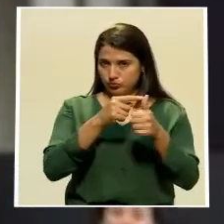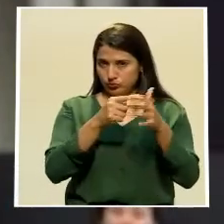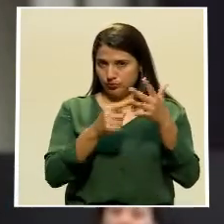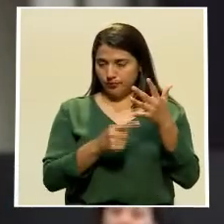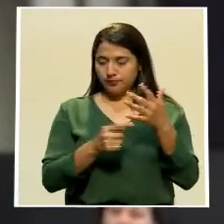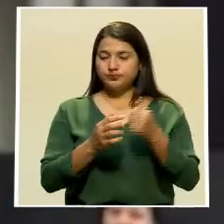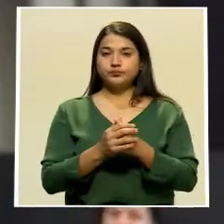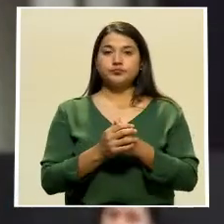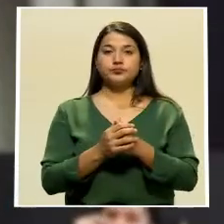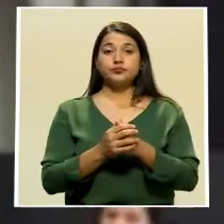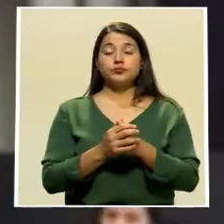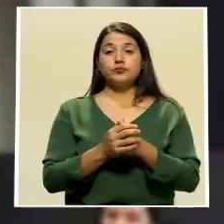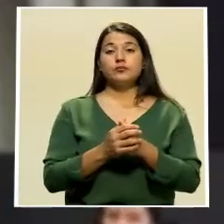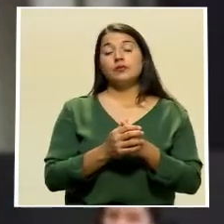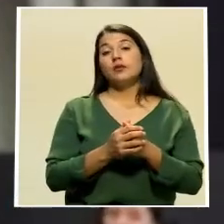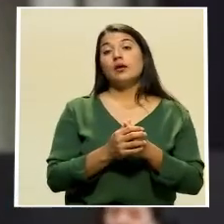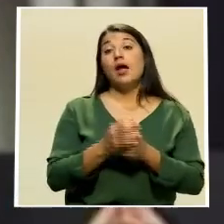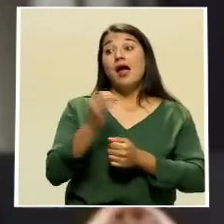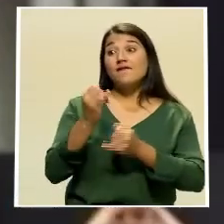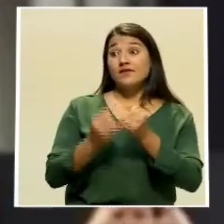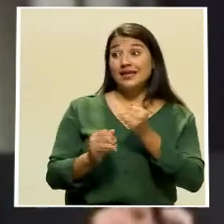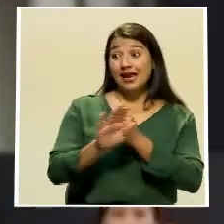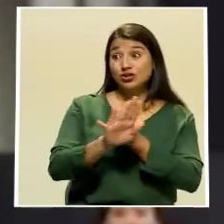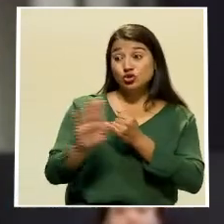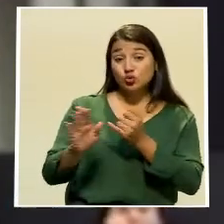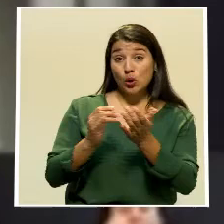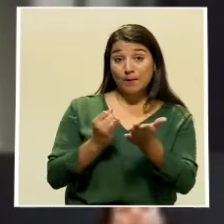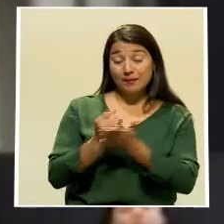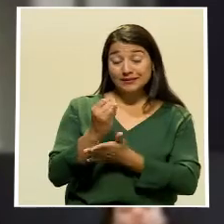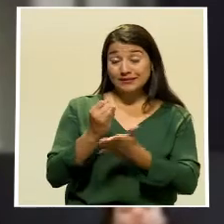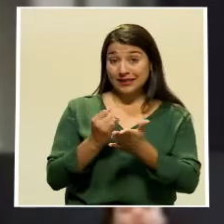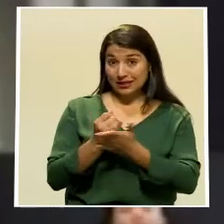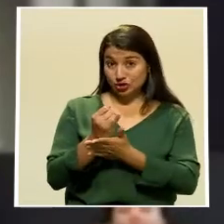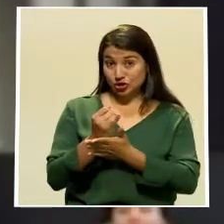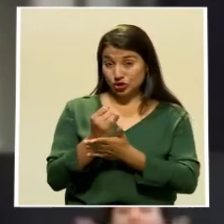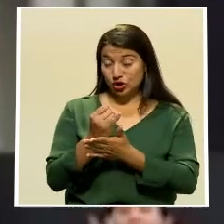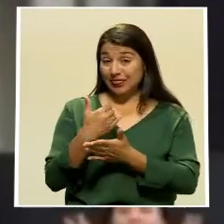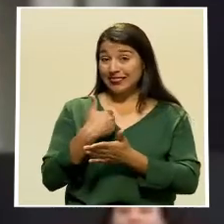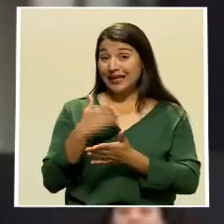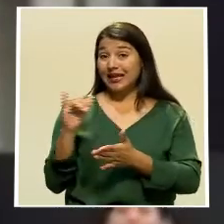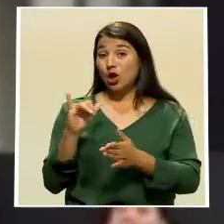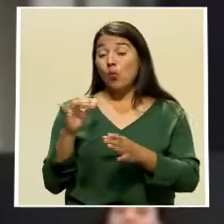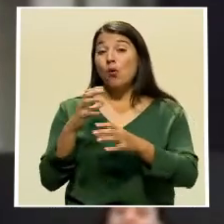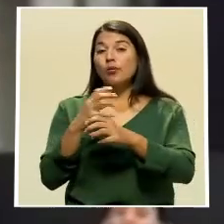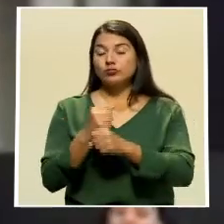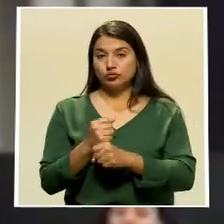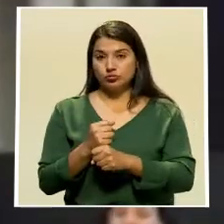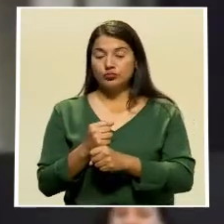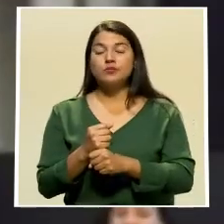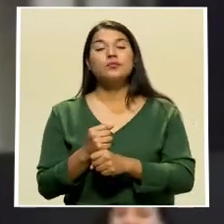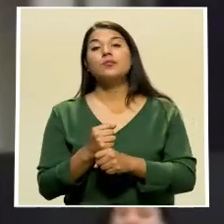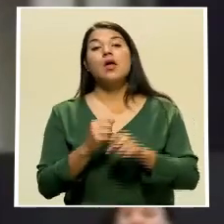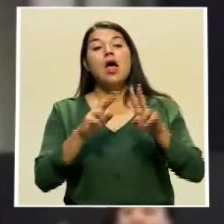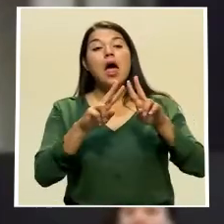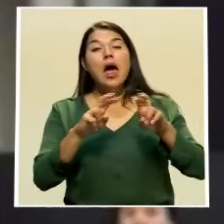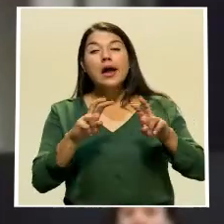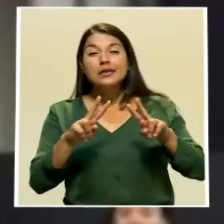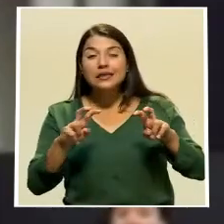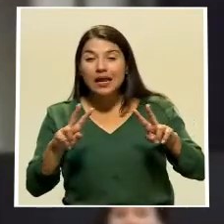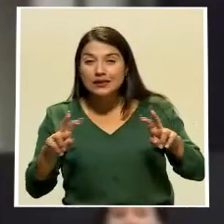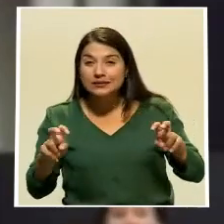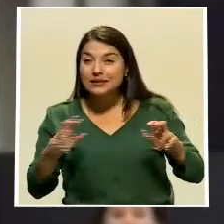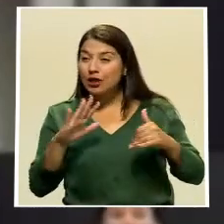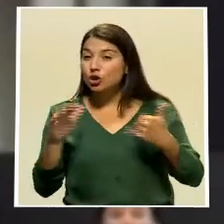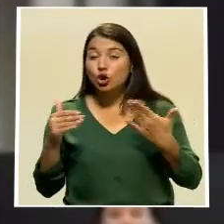El informe de mayoría concluye que, y abro comillas, analizando los anteriores y en general el resto de los